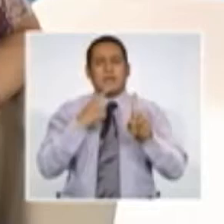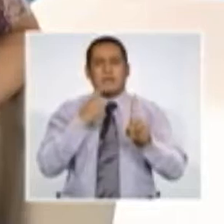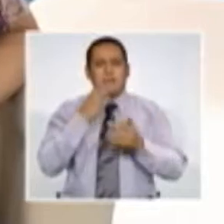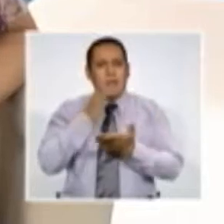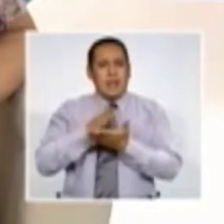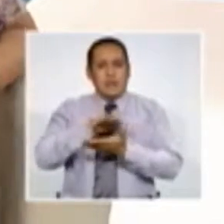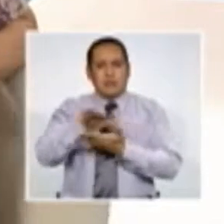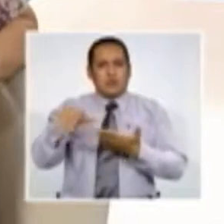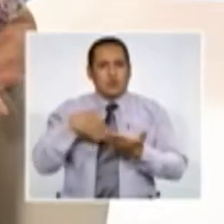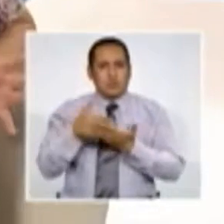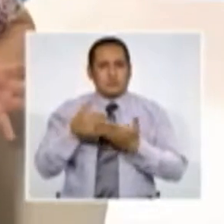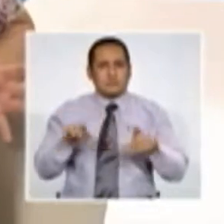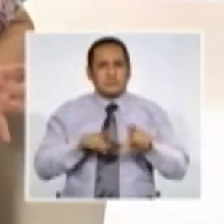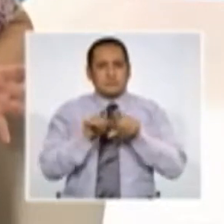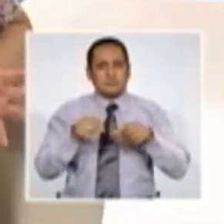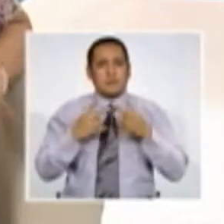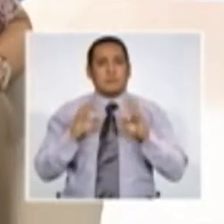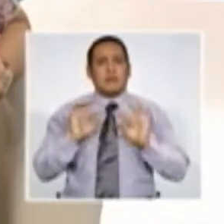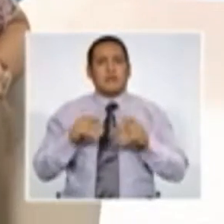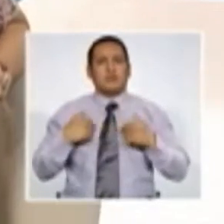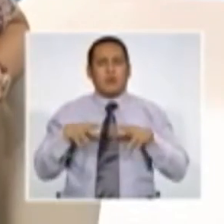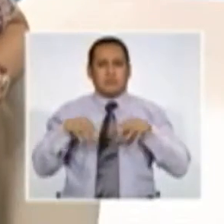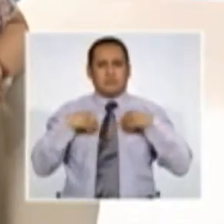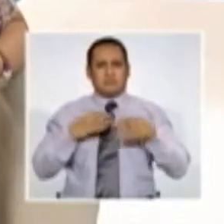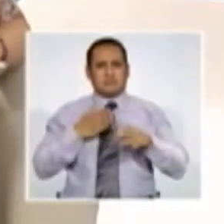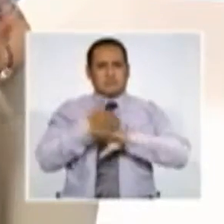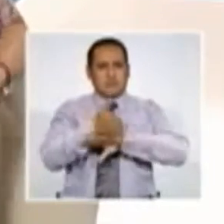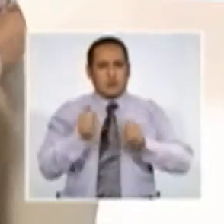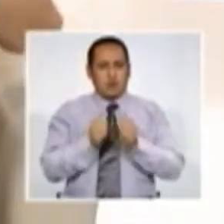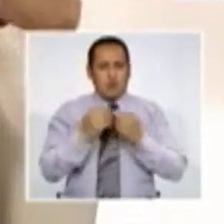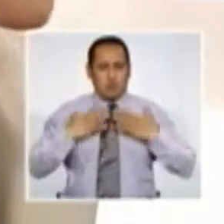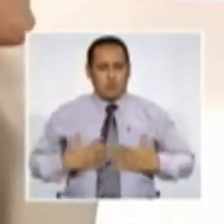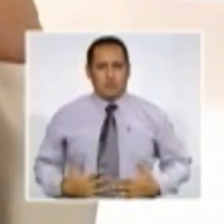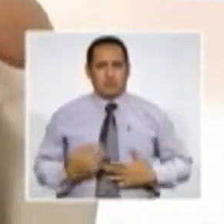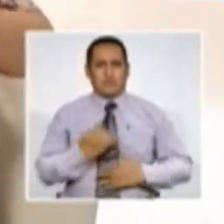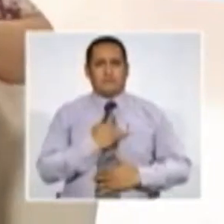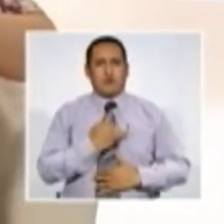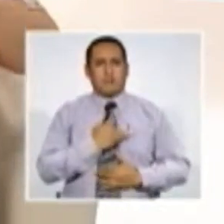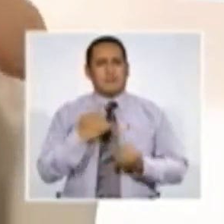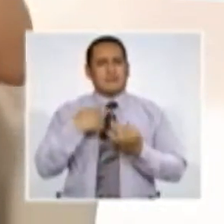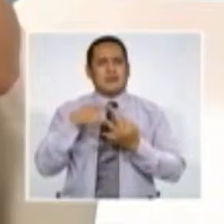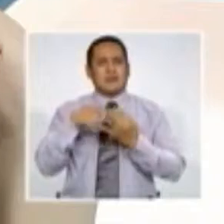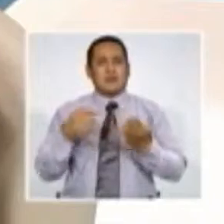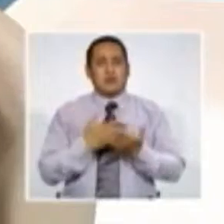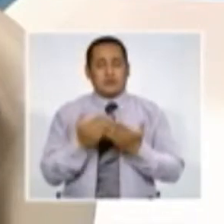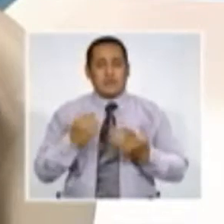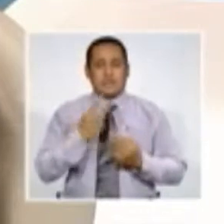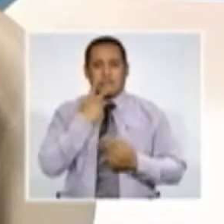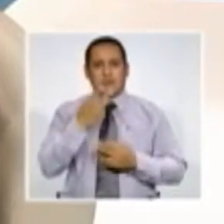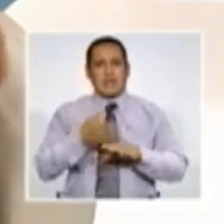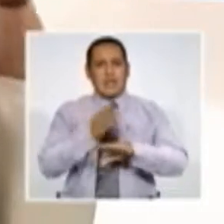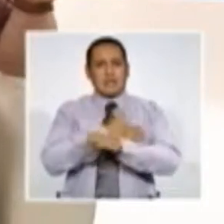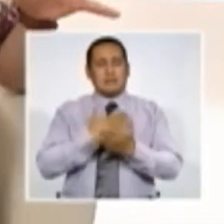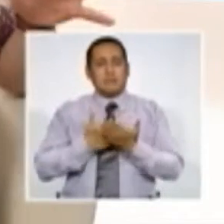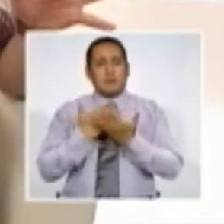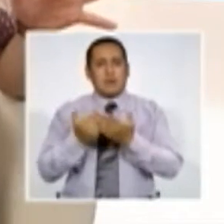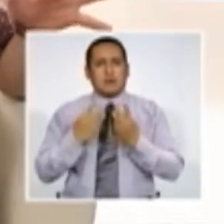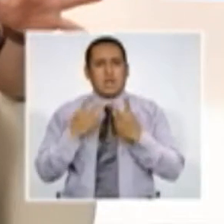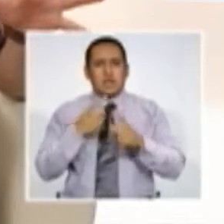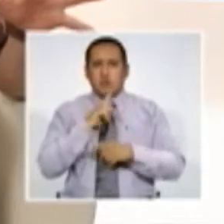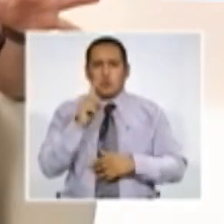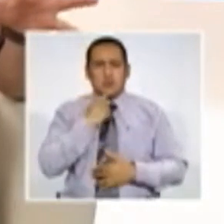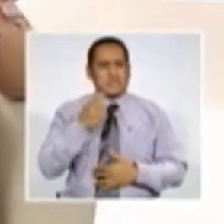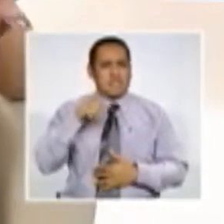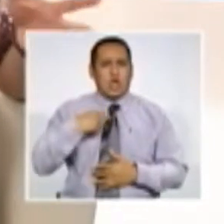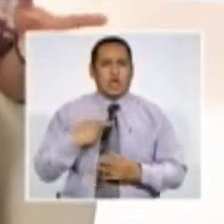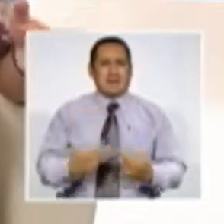educativa, no es parte de, pero bueno, también se puede dar el caso de que no lo dejen ingresar porque no va con el uniforme y ese tipo de cosas que en realidad ya se han determinado